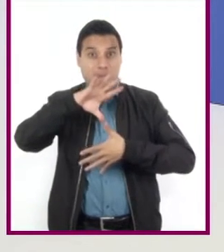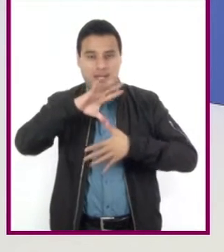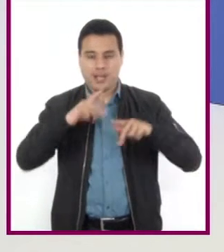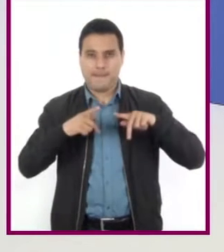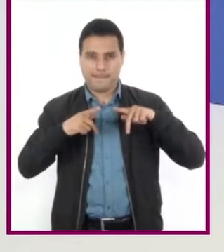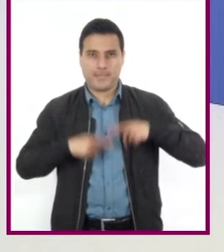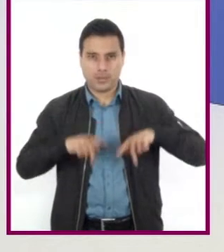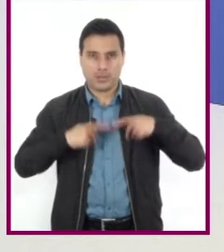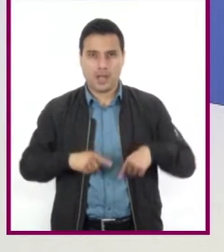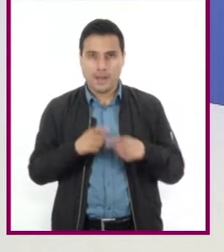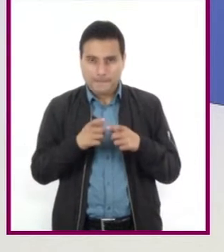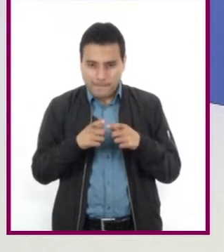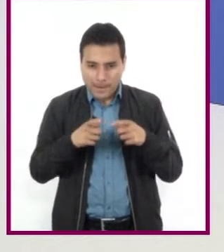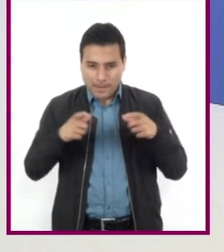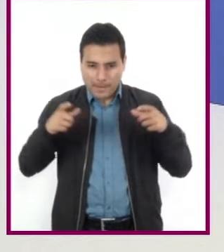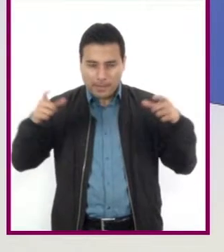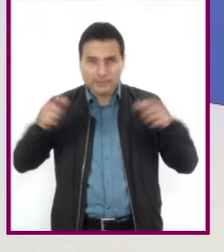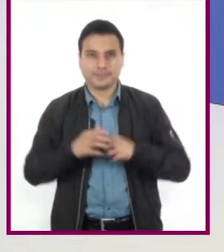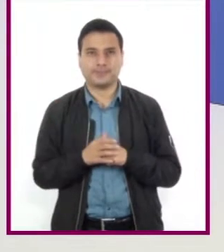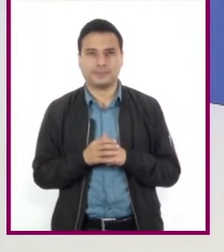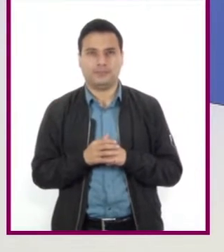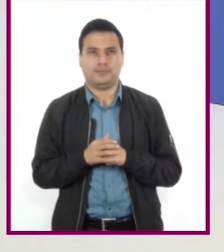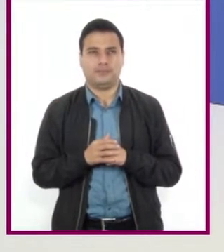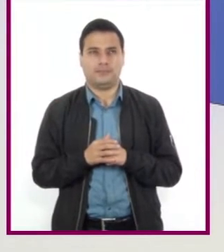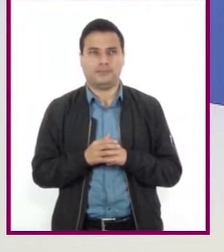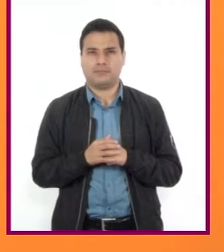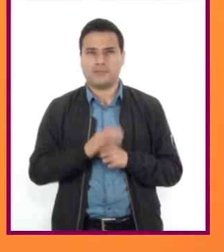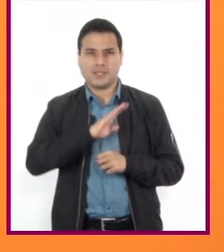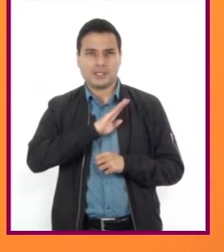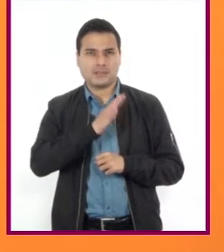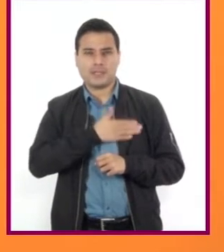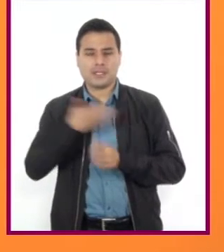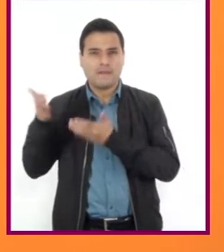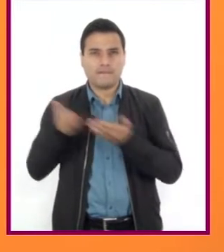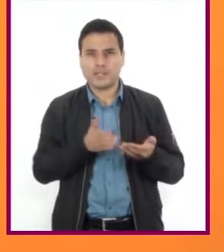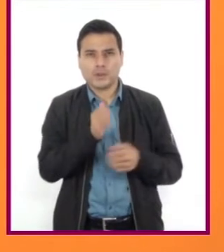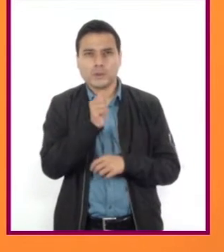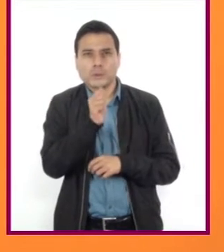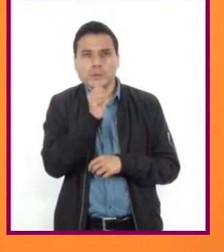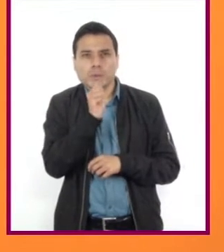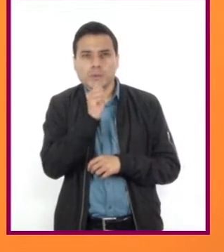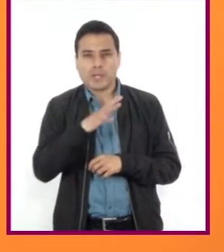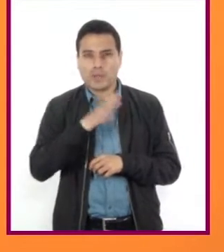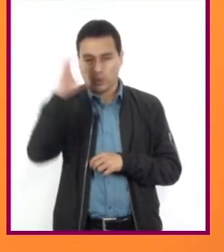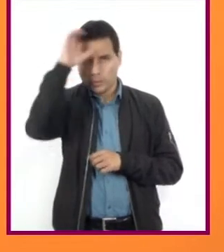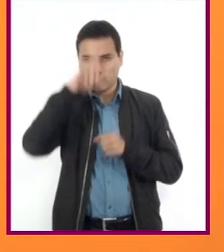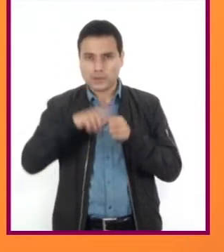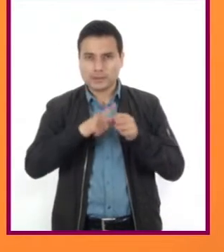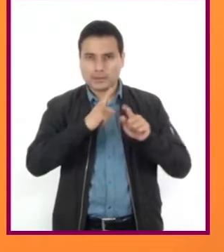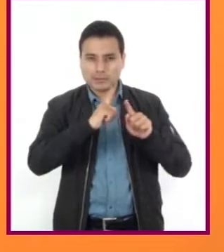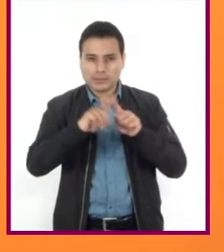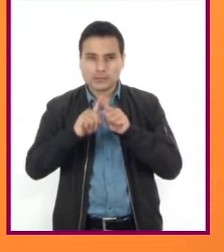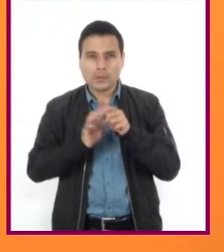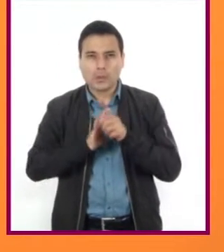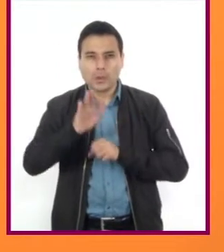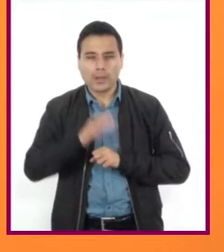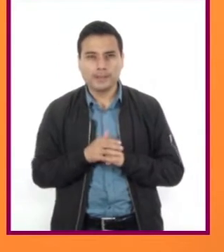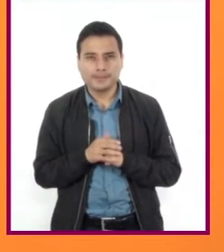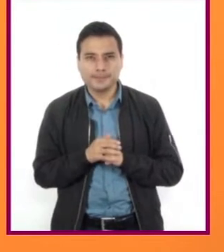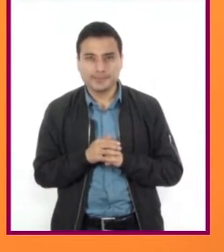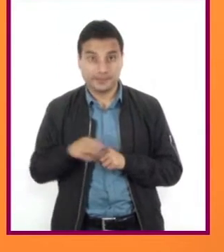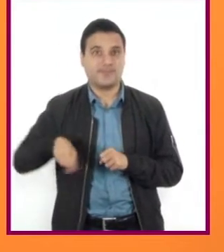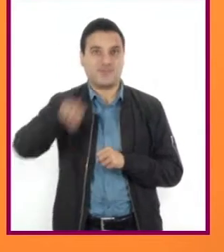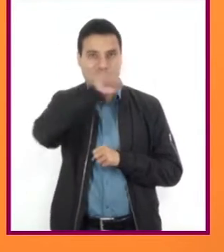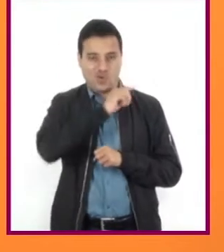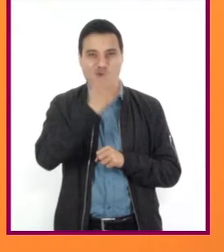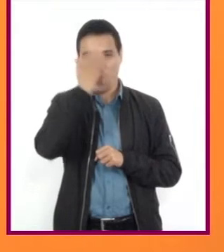el desarrollo de las grandes civilizaciones de la época prehispánica. El propósito de esta sesión es conocer los procesos